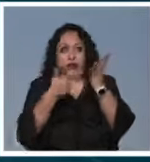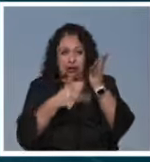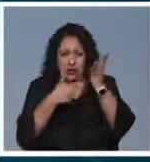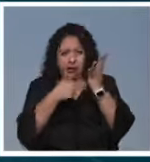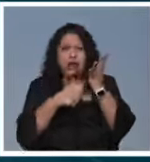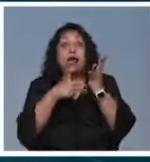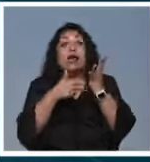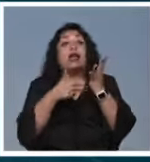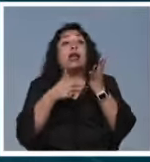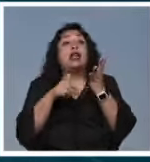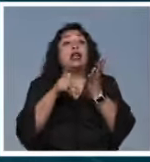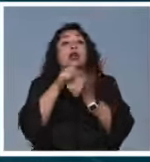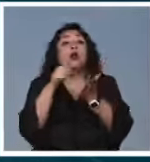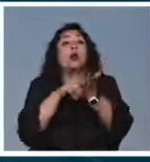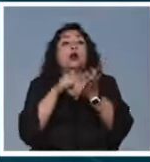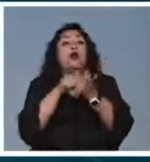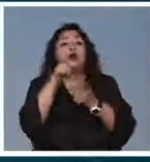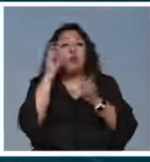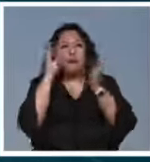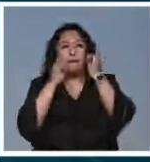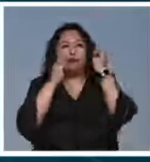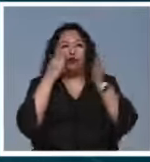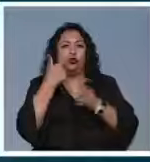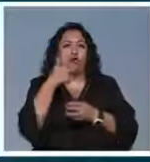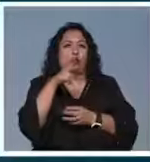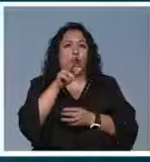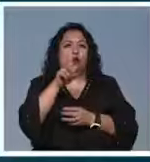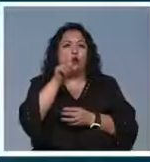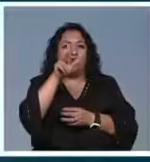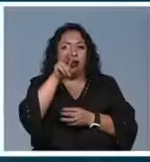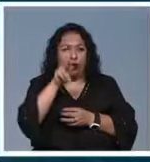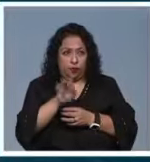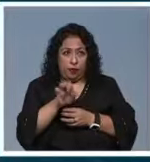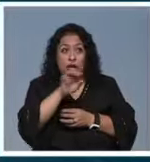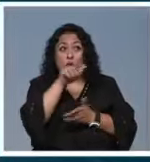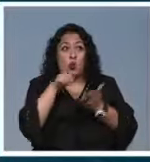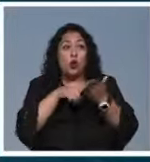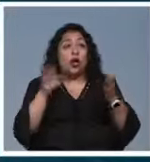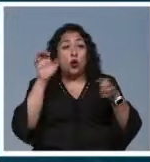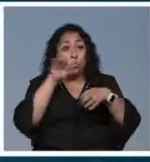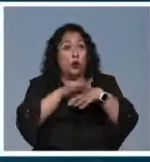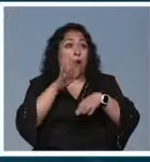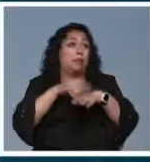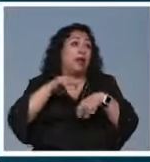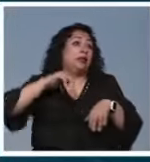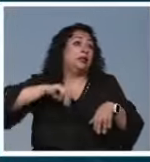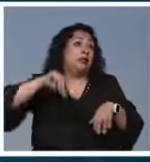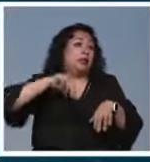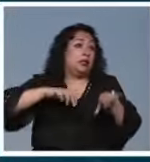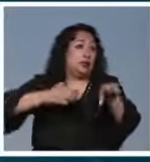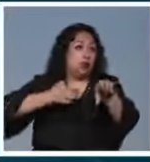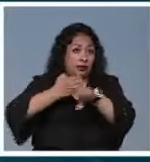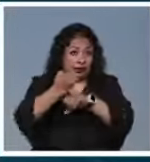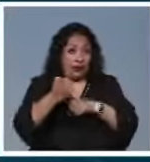a realizarse en el emblemático Museo de Guadalupe, el recinto cultural más antiguo del